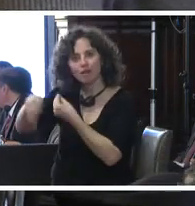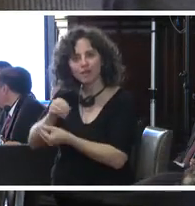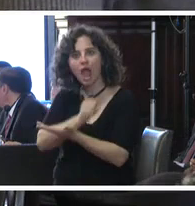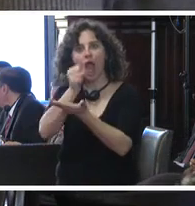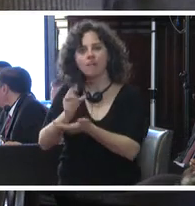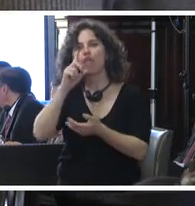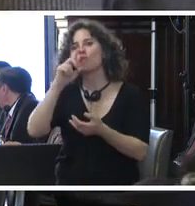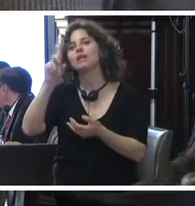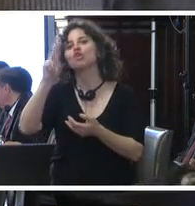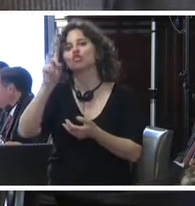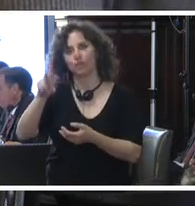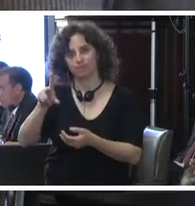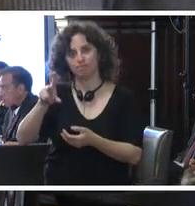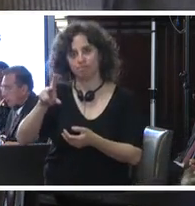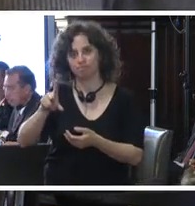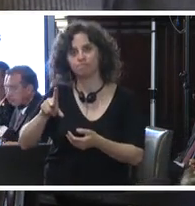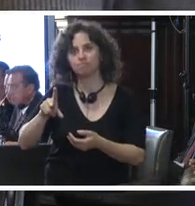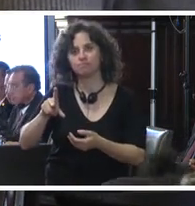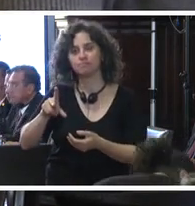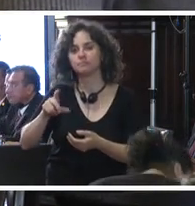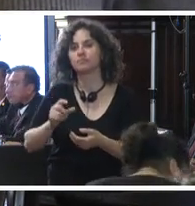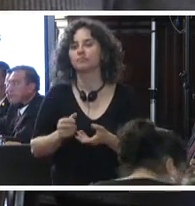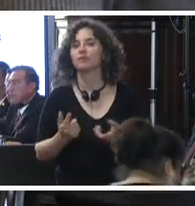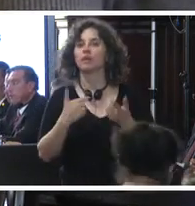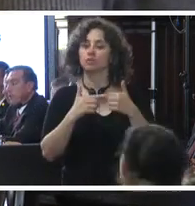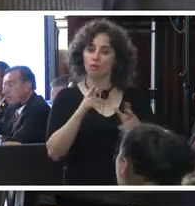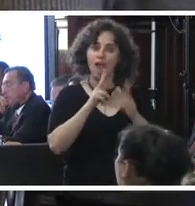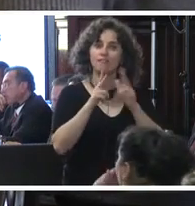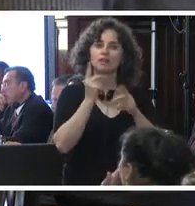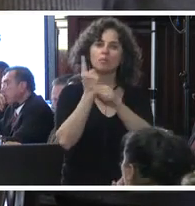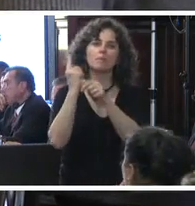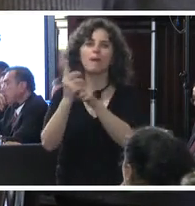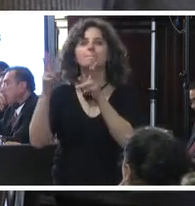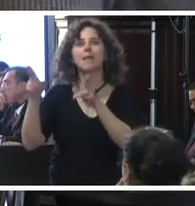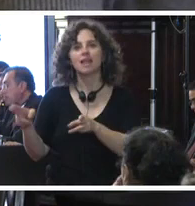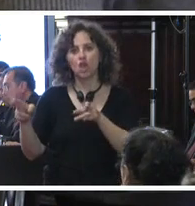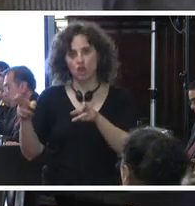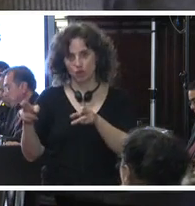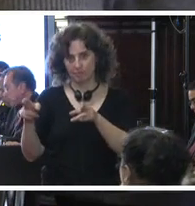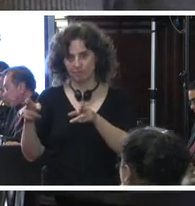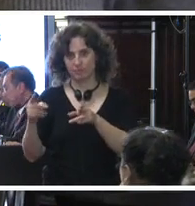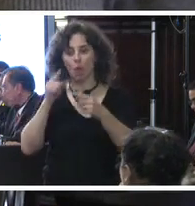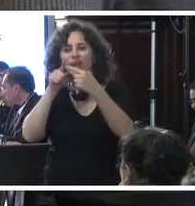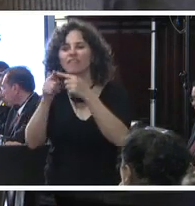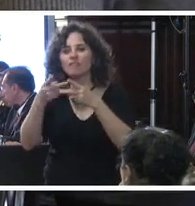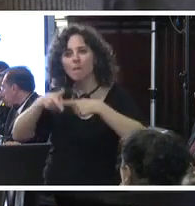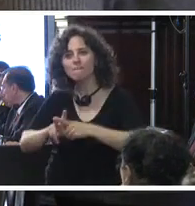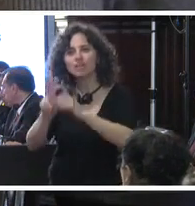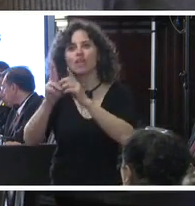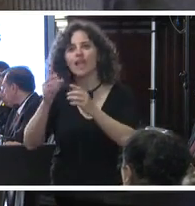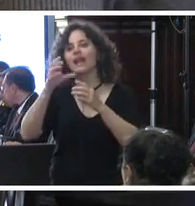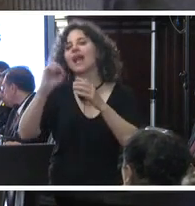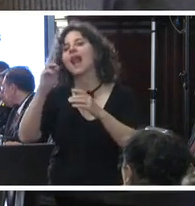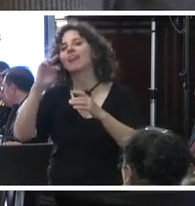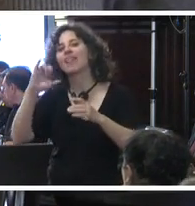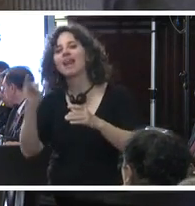el 2012. Ahora hablaré de este primer periodo. los objetivos y métodos del cartel de los Zetas y